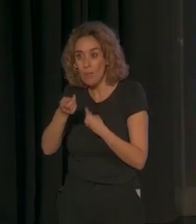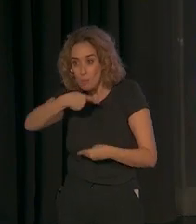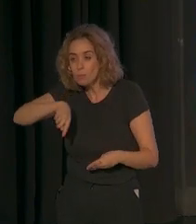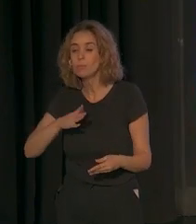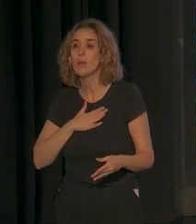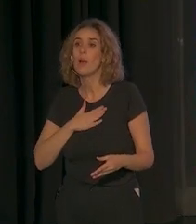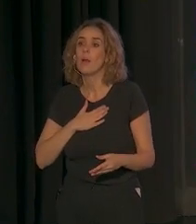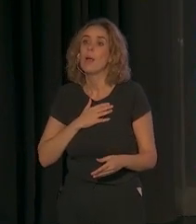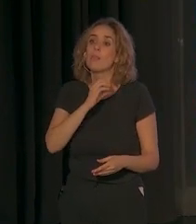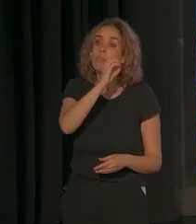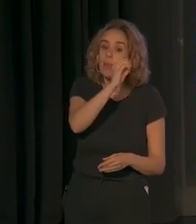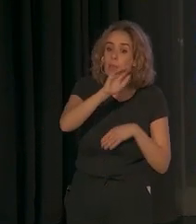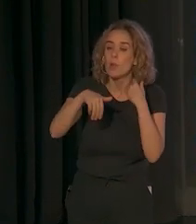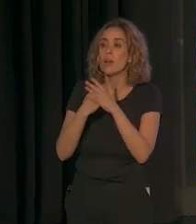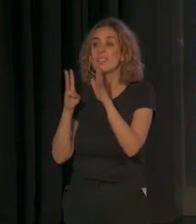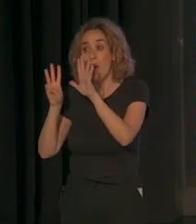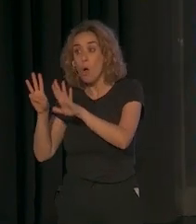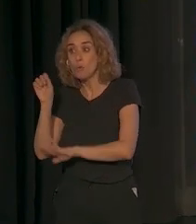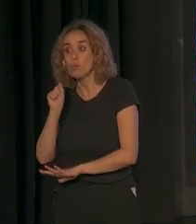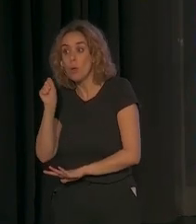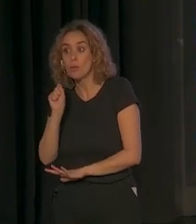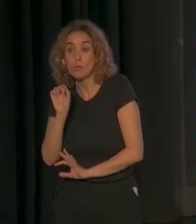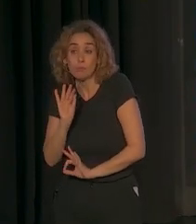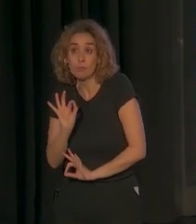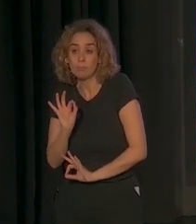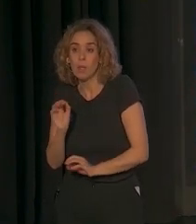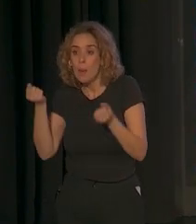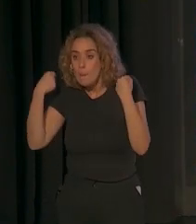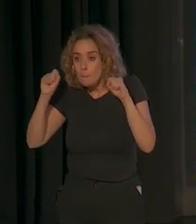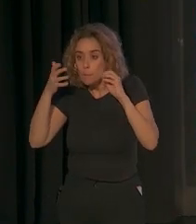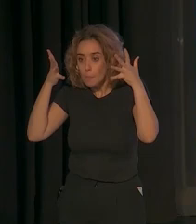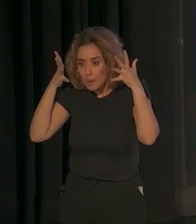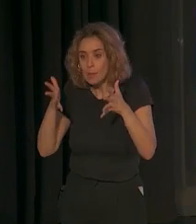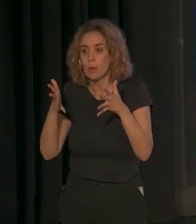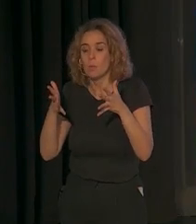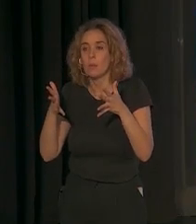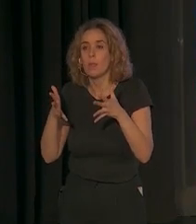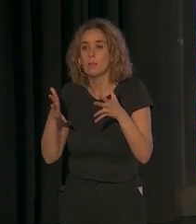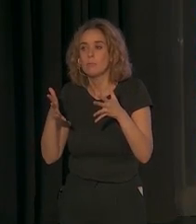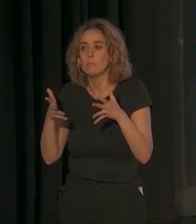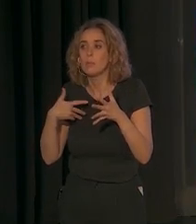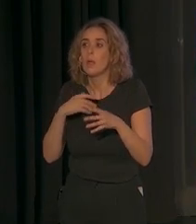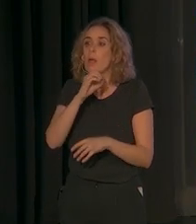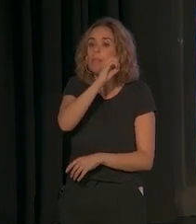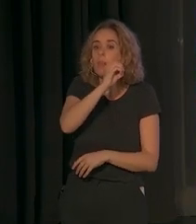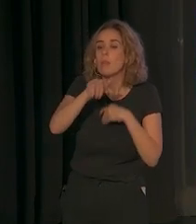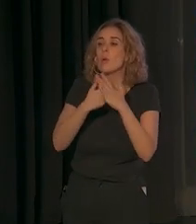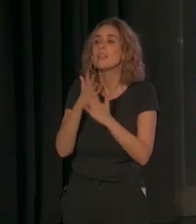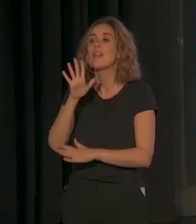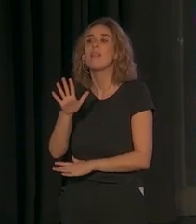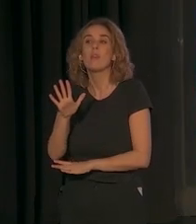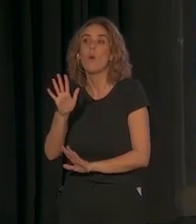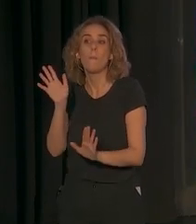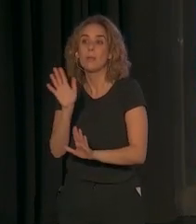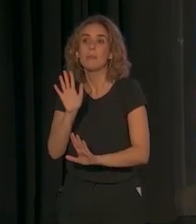suele ser de 0 a 8. De hecho, las prácticas recomendadas en sí son solo de 0 a 5